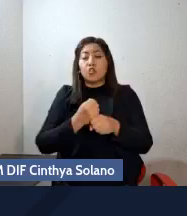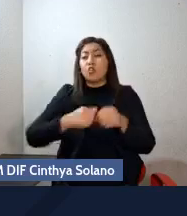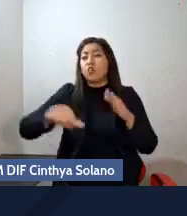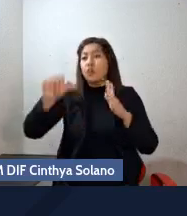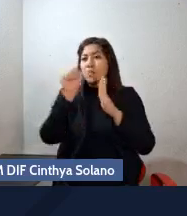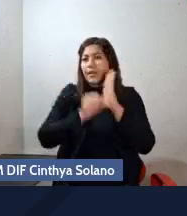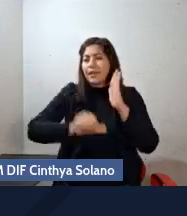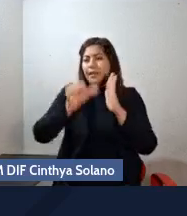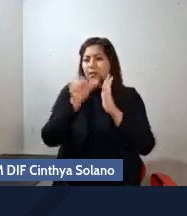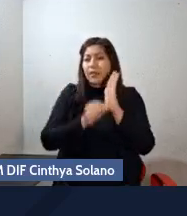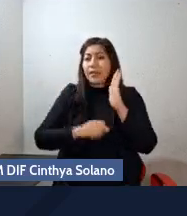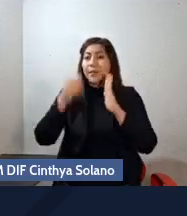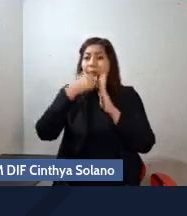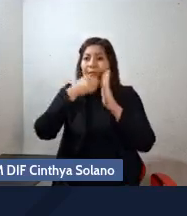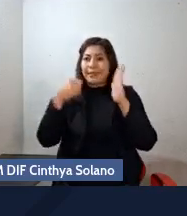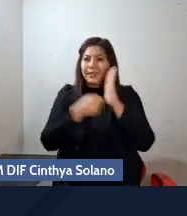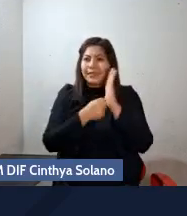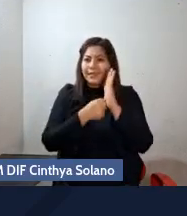de costos